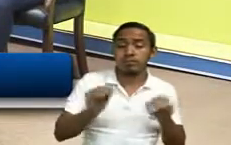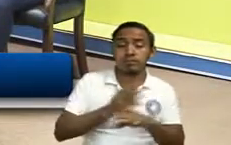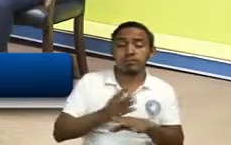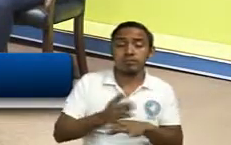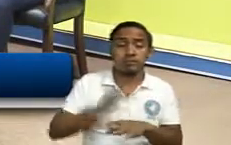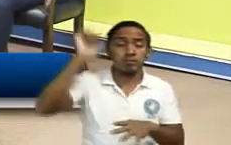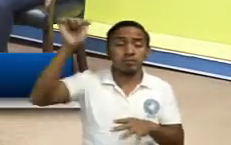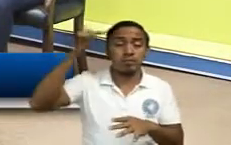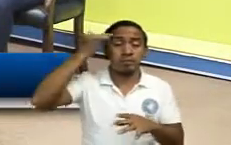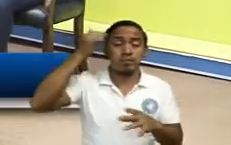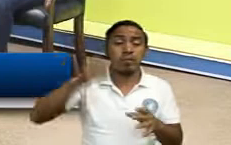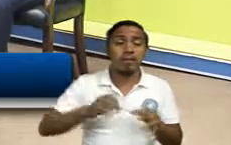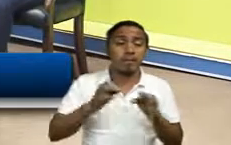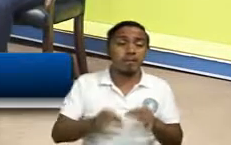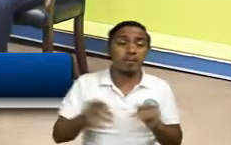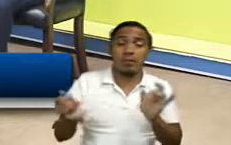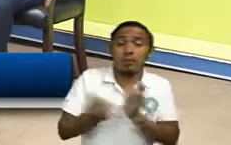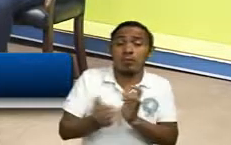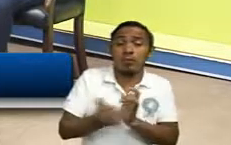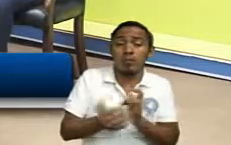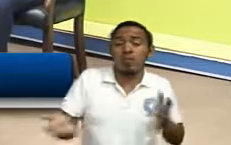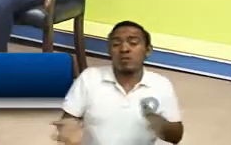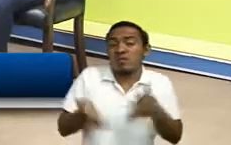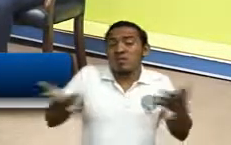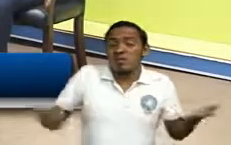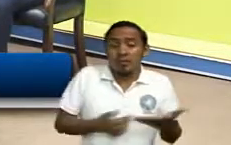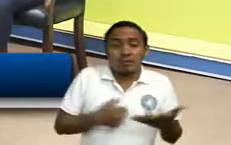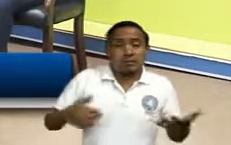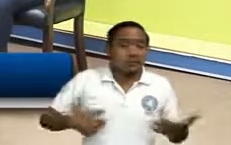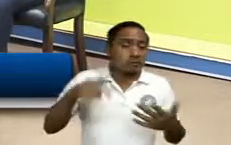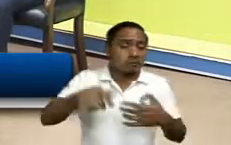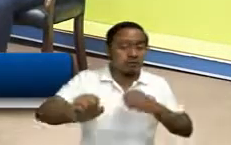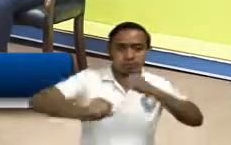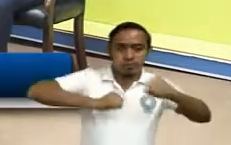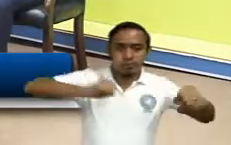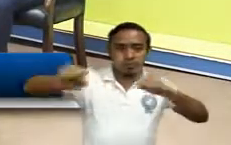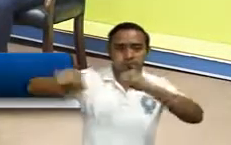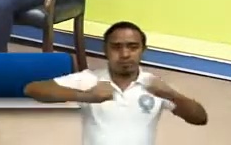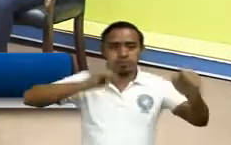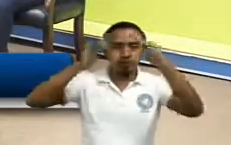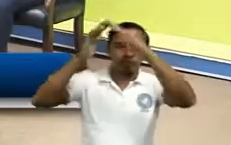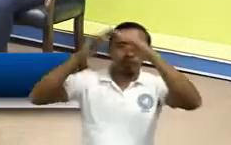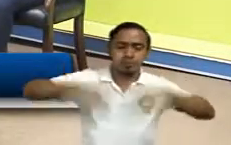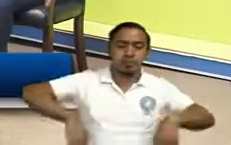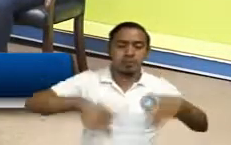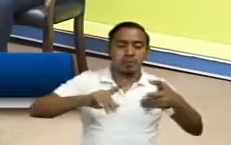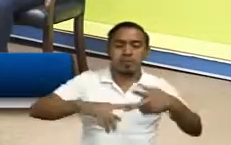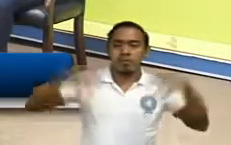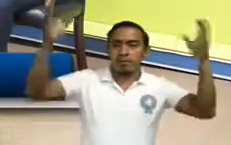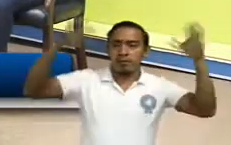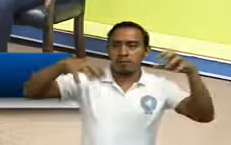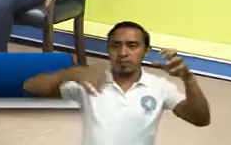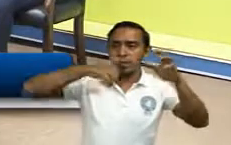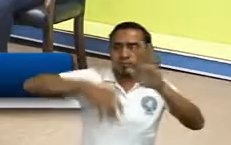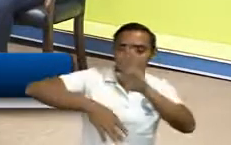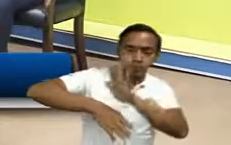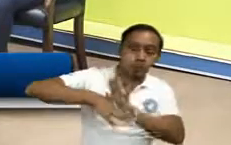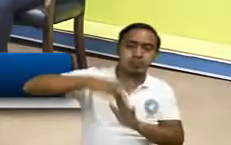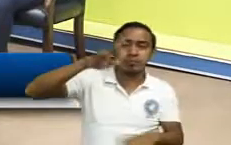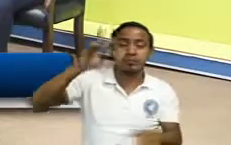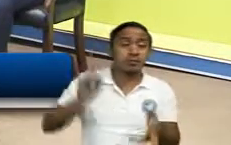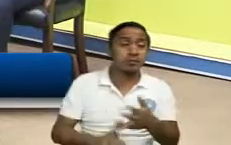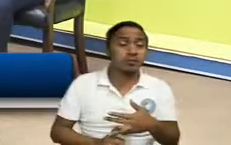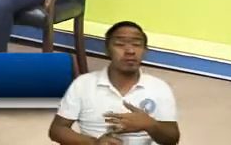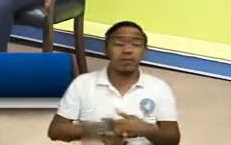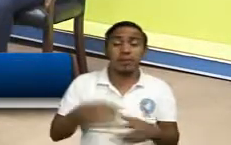personas con discapacidad cómo actuar ante un terremoto, ante un tsunami, ante